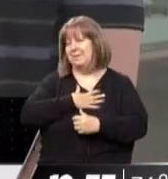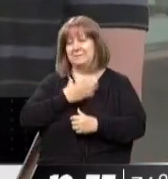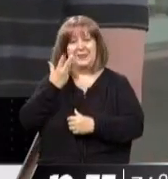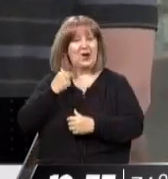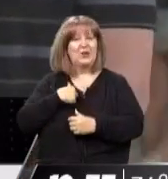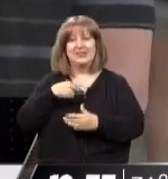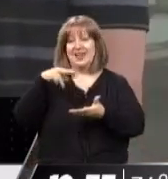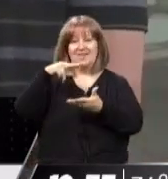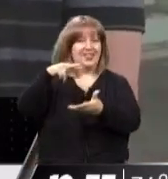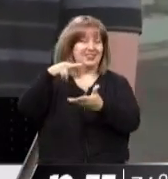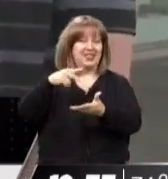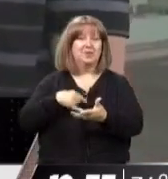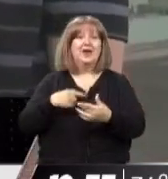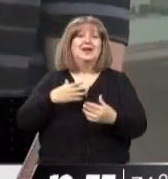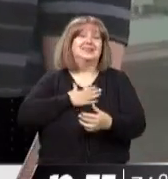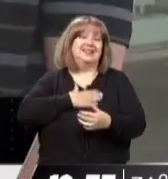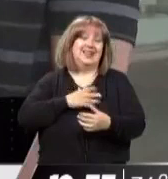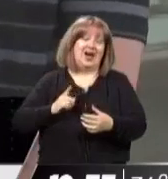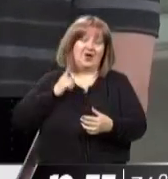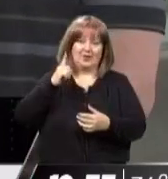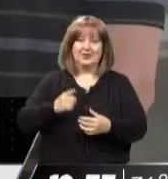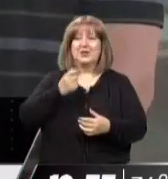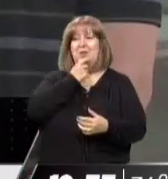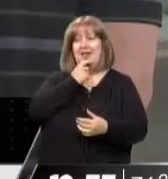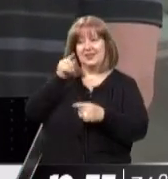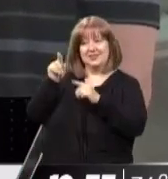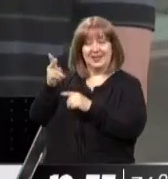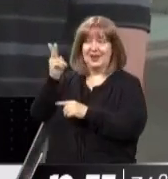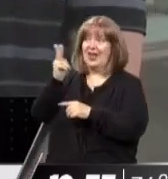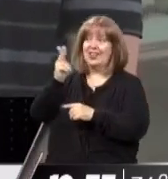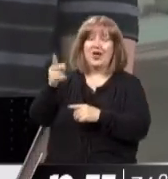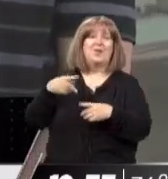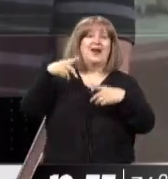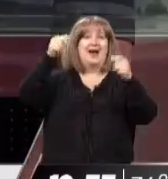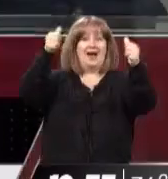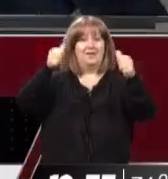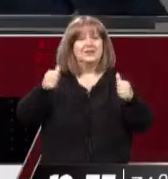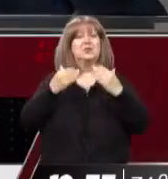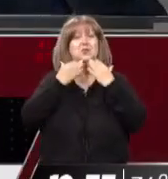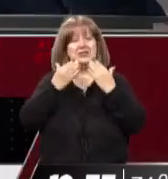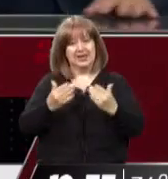Así que, por supuesto, felices y orgullosos de estos mendocinos que crearon este hermoso afiche. Muchas gracias,